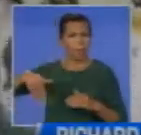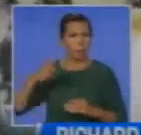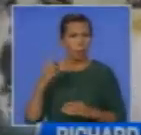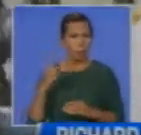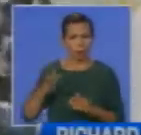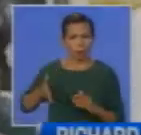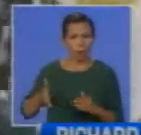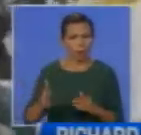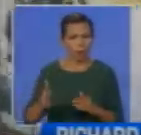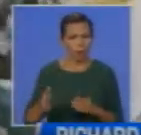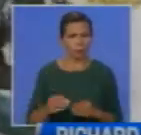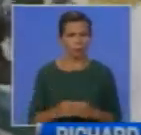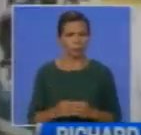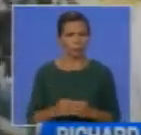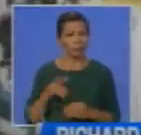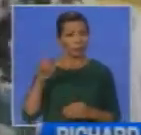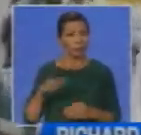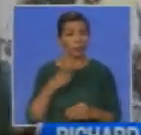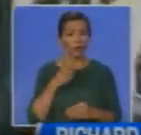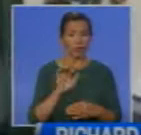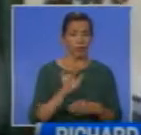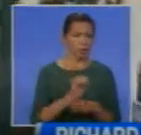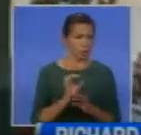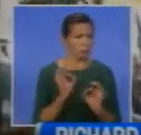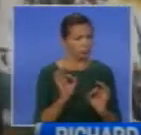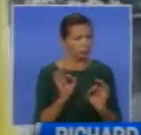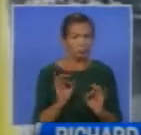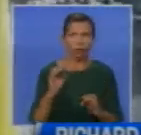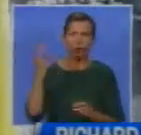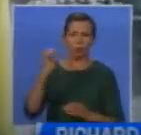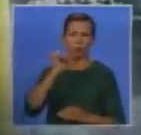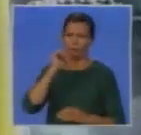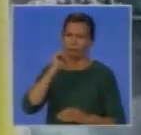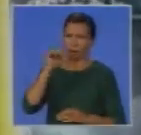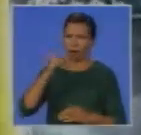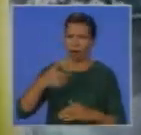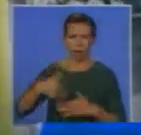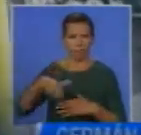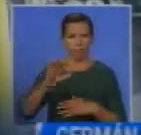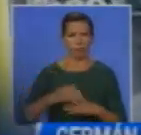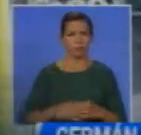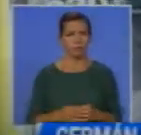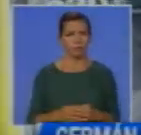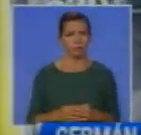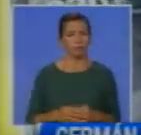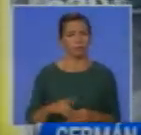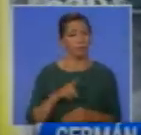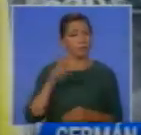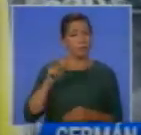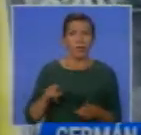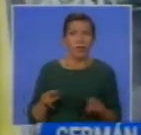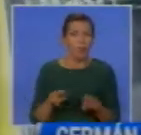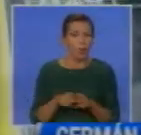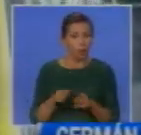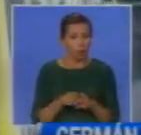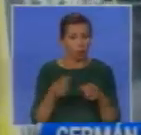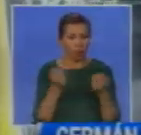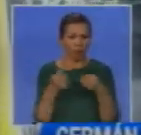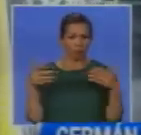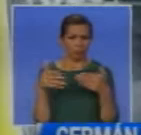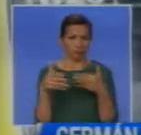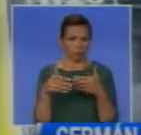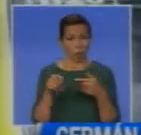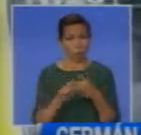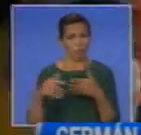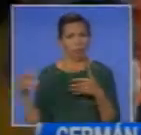buena, pero del lado colombiano siempre les falta bastante, pues. El problema que lo vemos que nosotros esto va a continuar con el cuello de botella porque del otro lado no